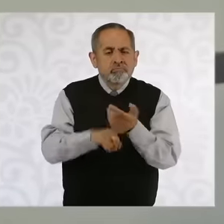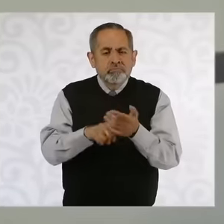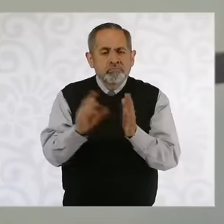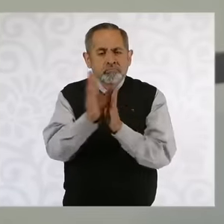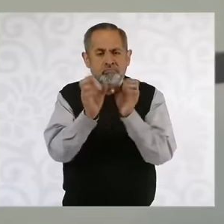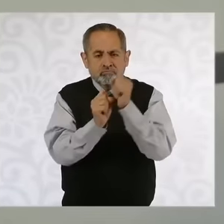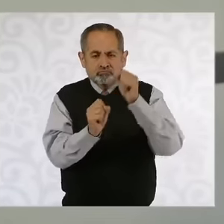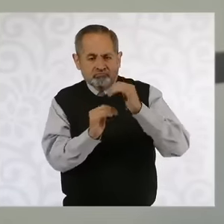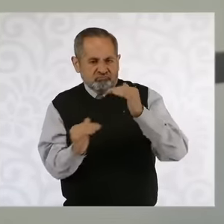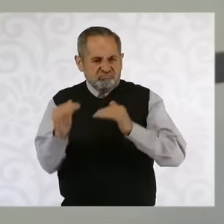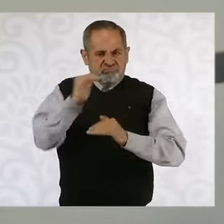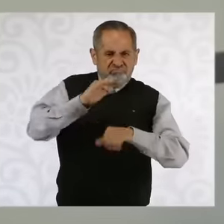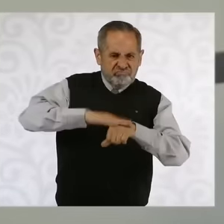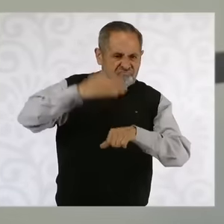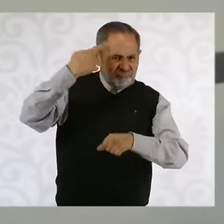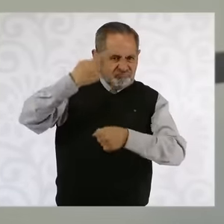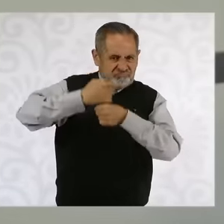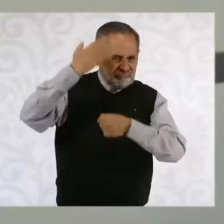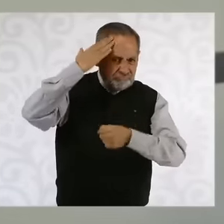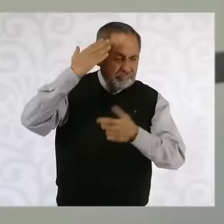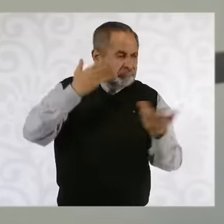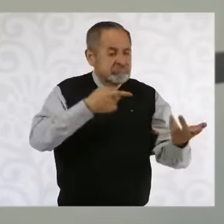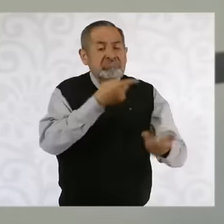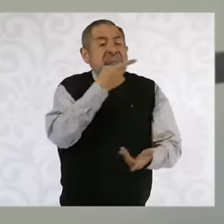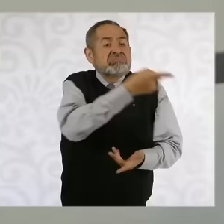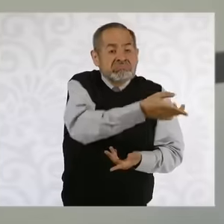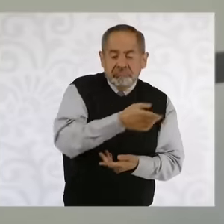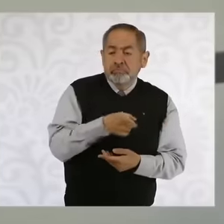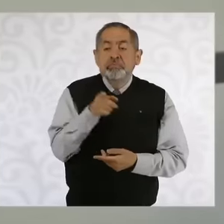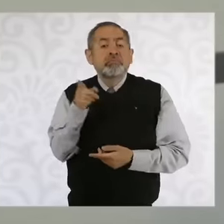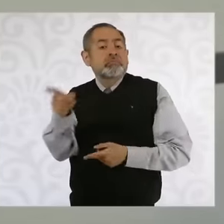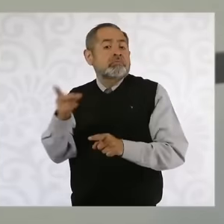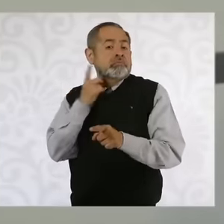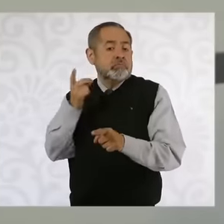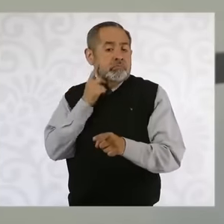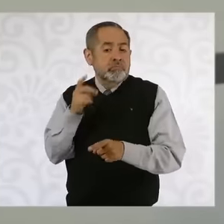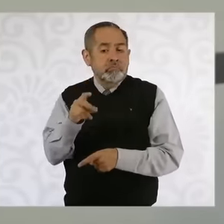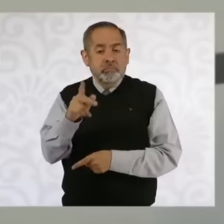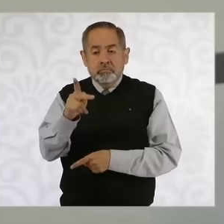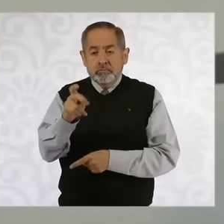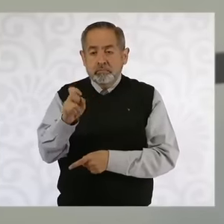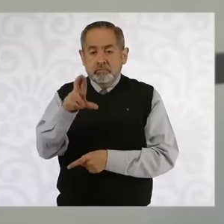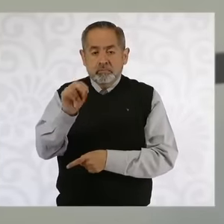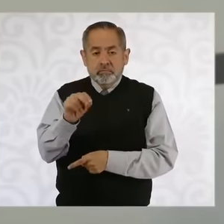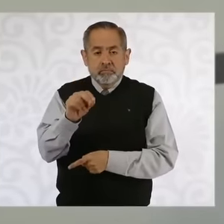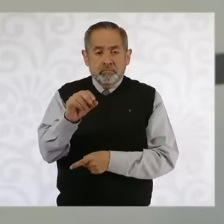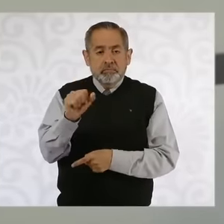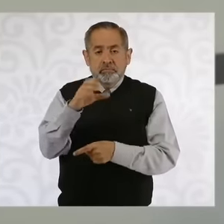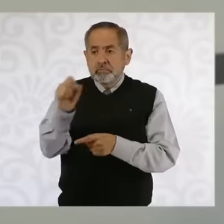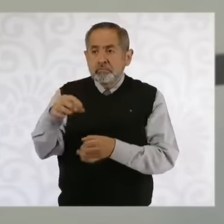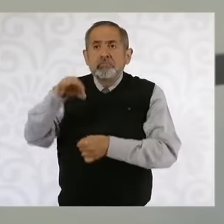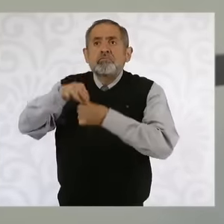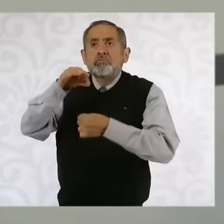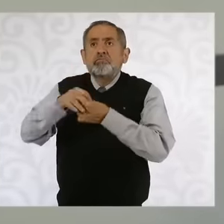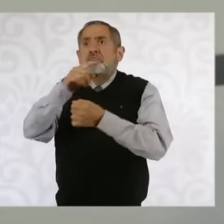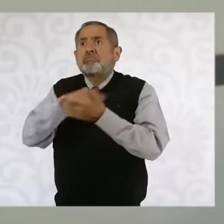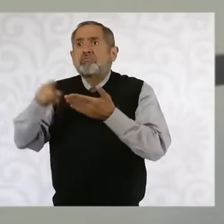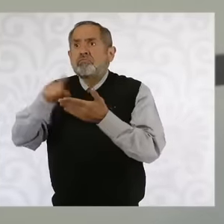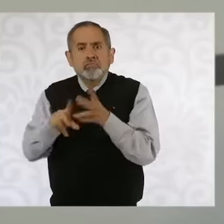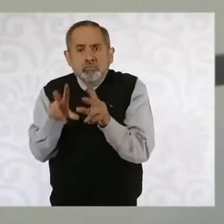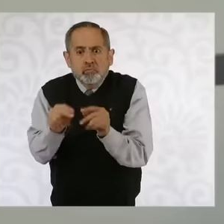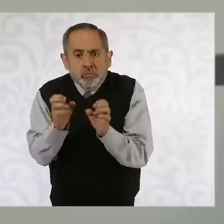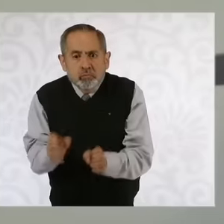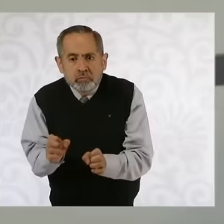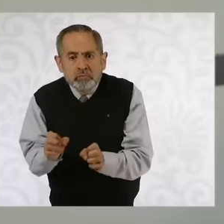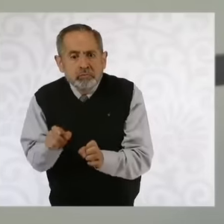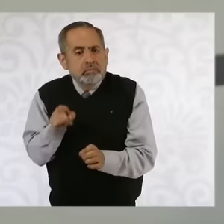el tema que están argumentando es de que el diputado Pedro Haces votó, aunque no estaba en el pleno, porque al